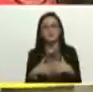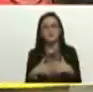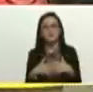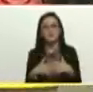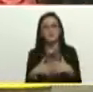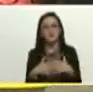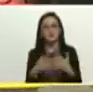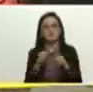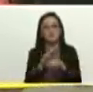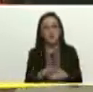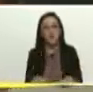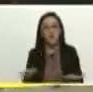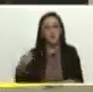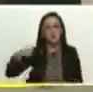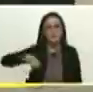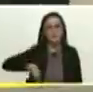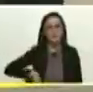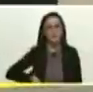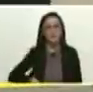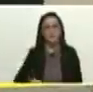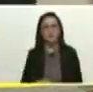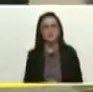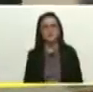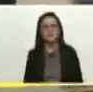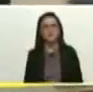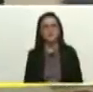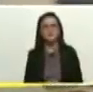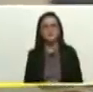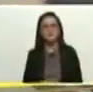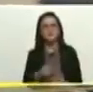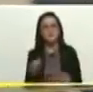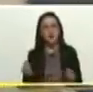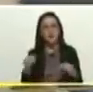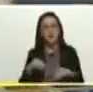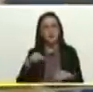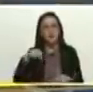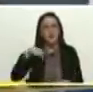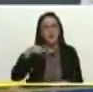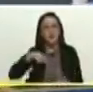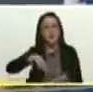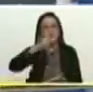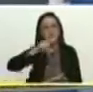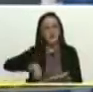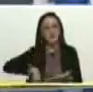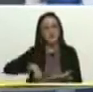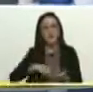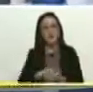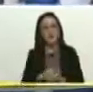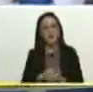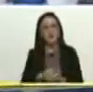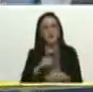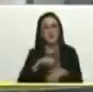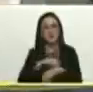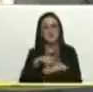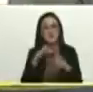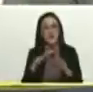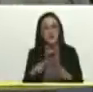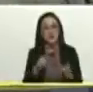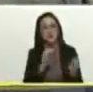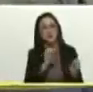de expandir sus inversiones. Y este acuerdo que hoy hemos firmado por el ministro